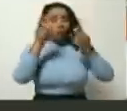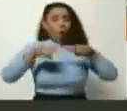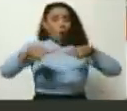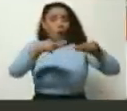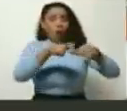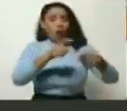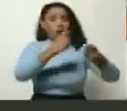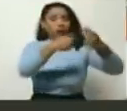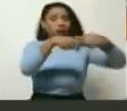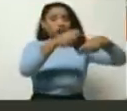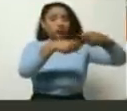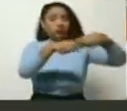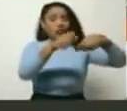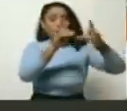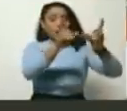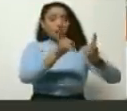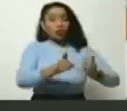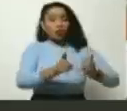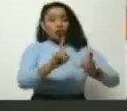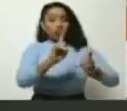de negociación y decisión.